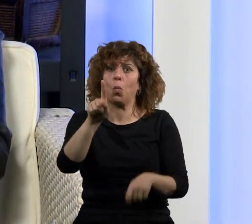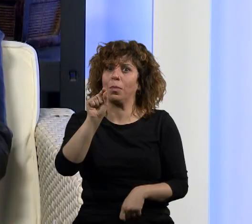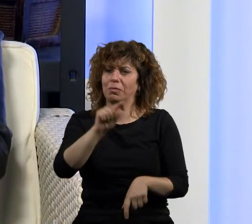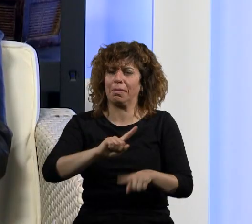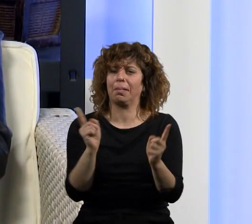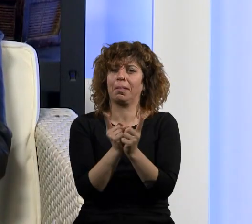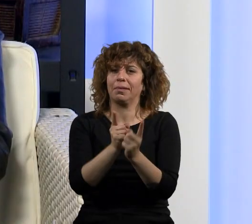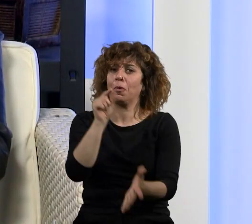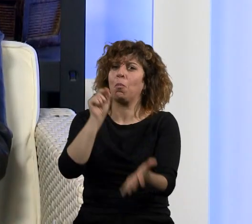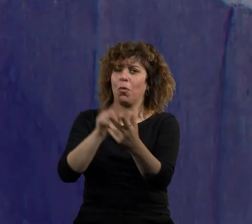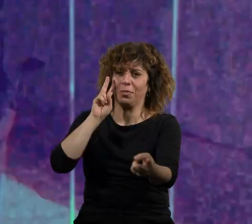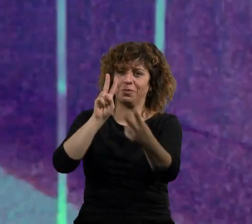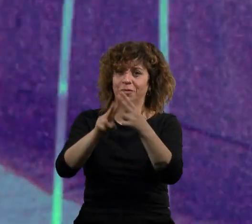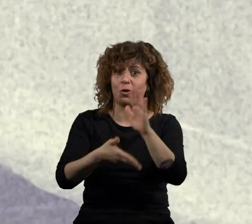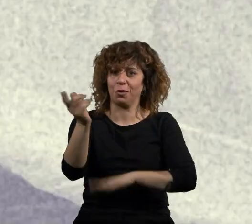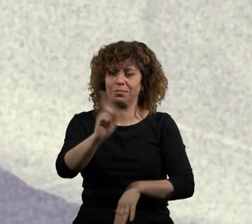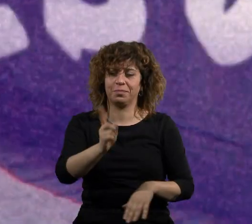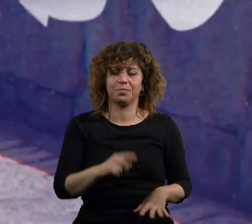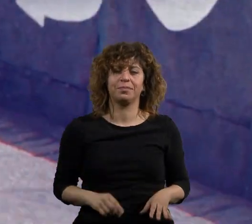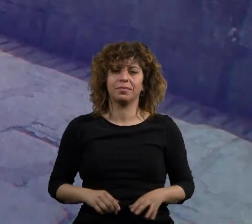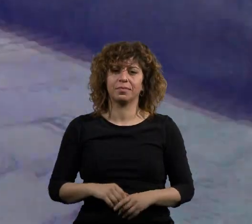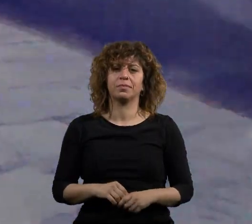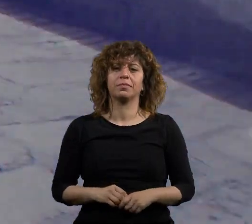minutito, pero volvemos enseguida, no se vayan.